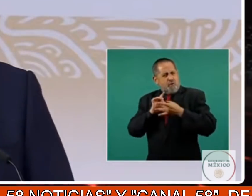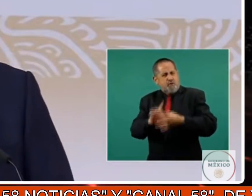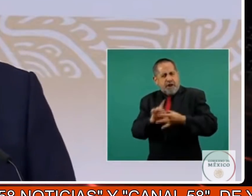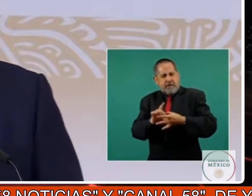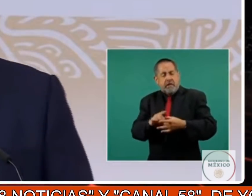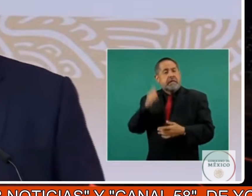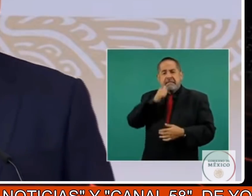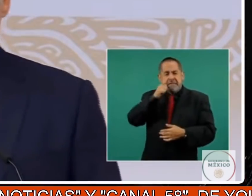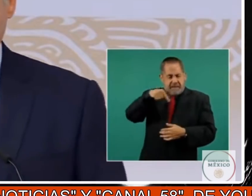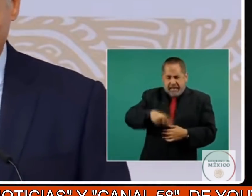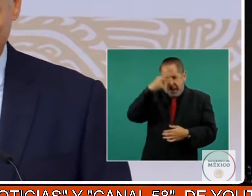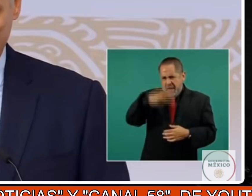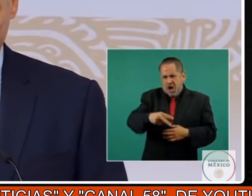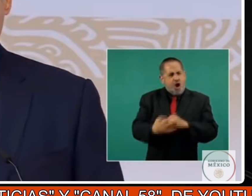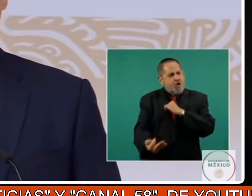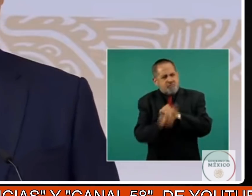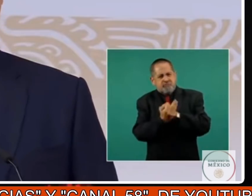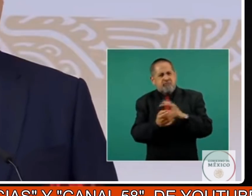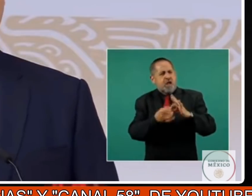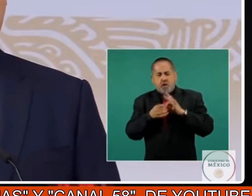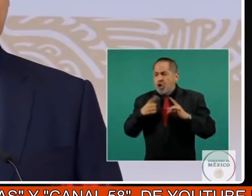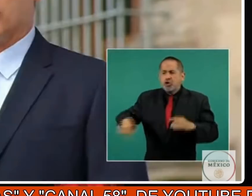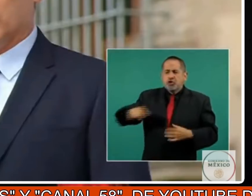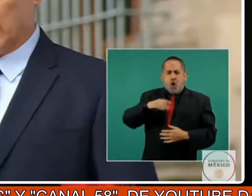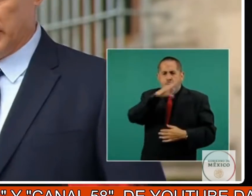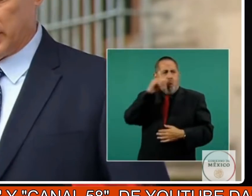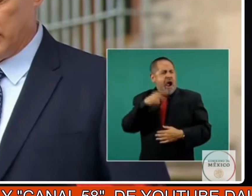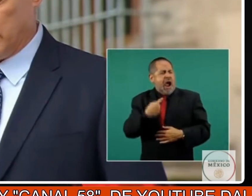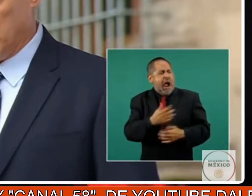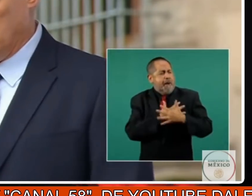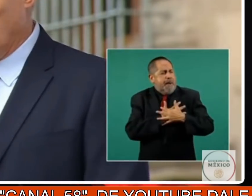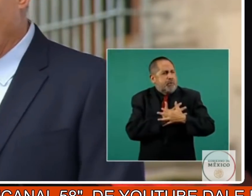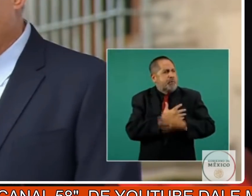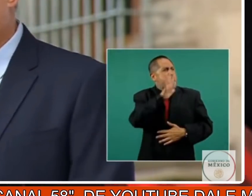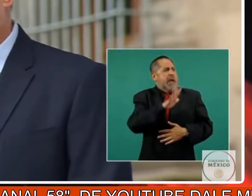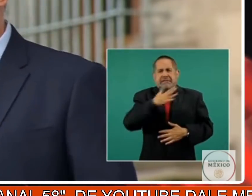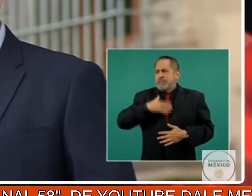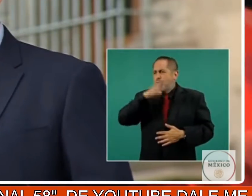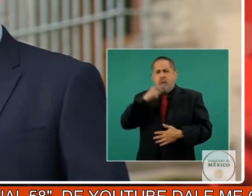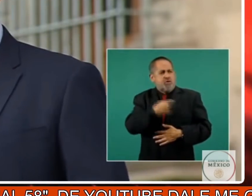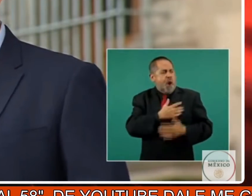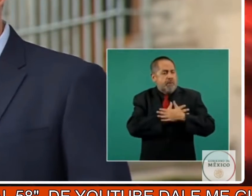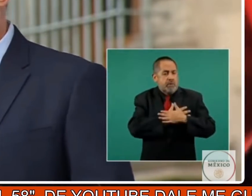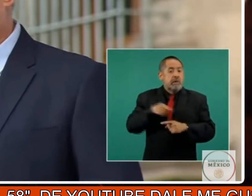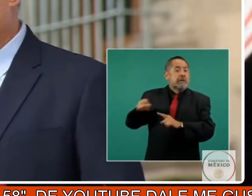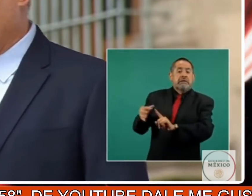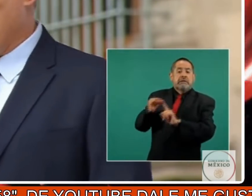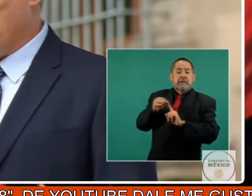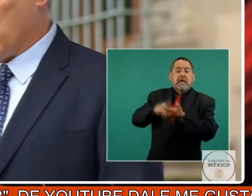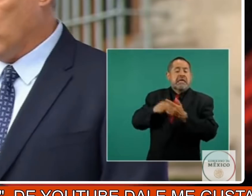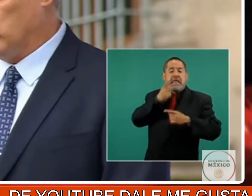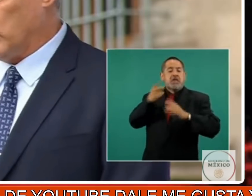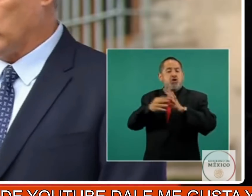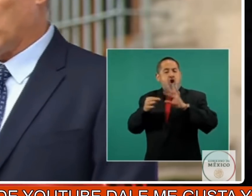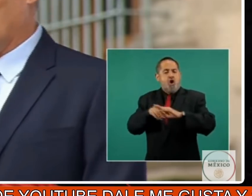en esta tierra que todos los cubanos debemos amar como la nuestra lo dijo el apóstol cubano quien además